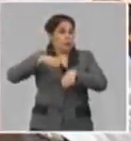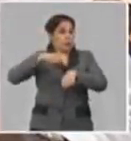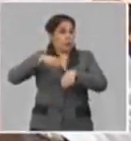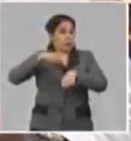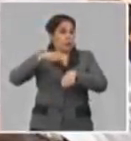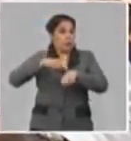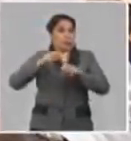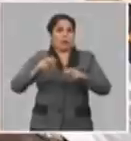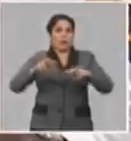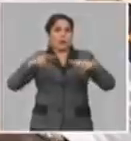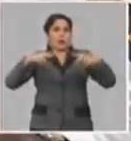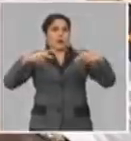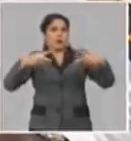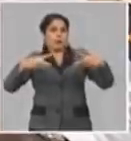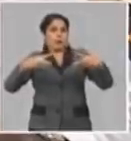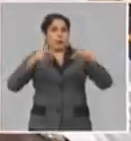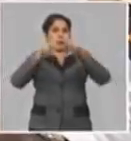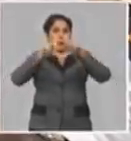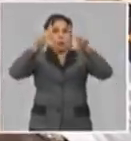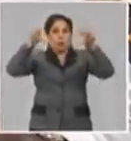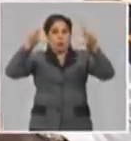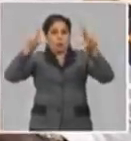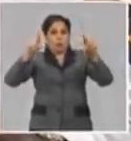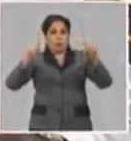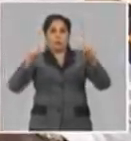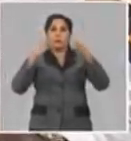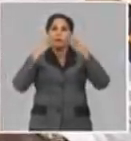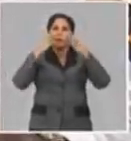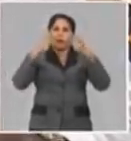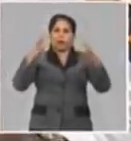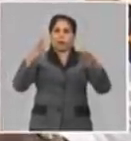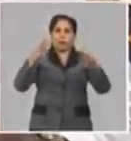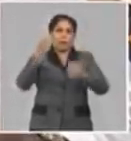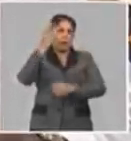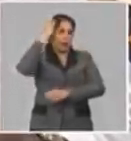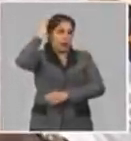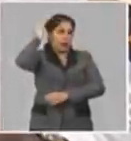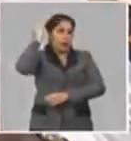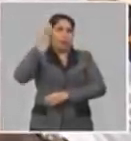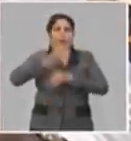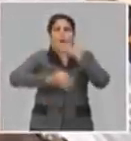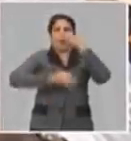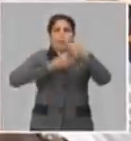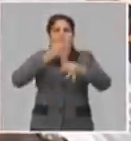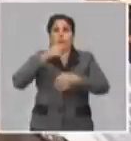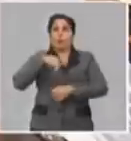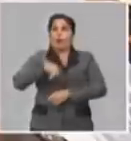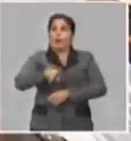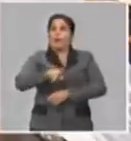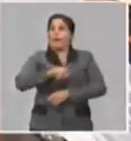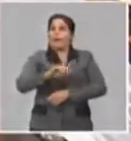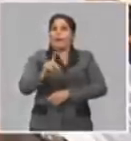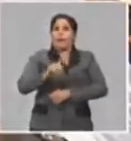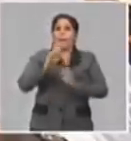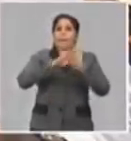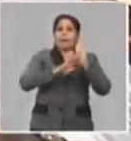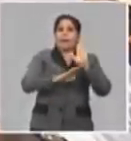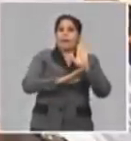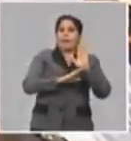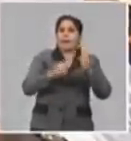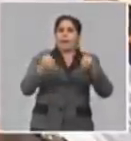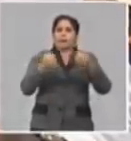él repitió un concepto, un principio importante, el general de ejército. No estamos adoptando ninguna medida de